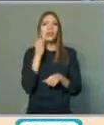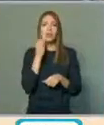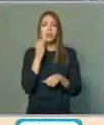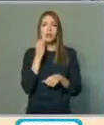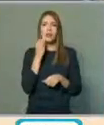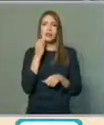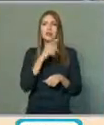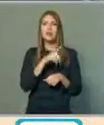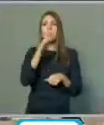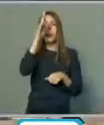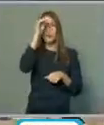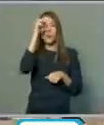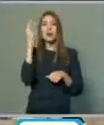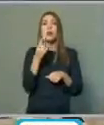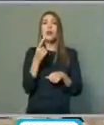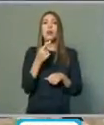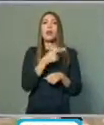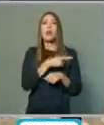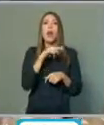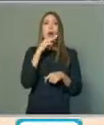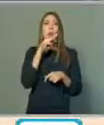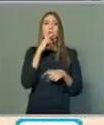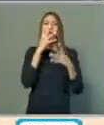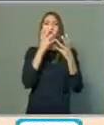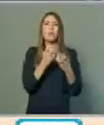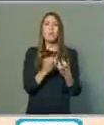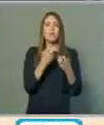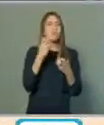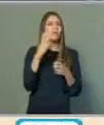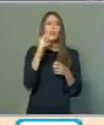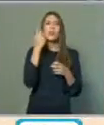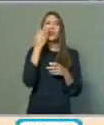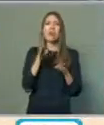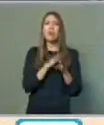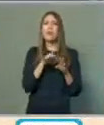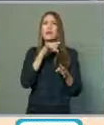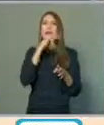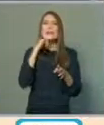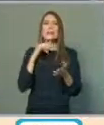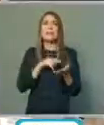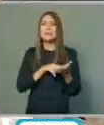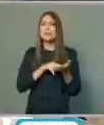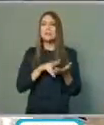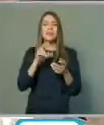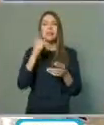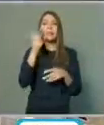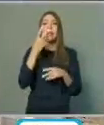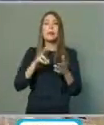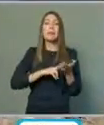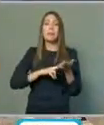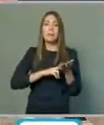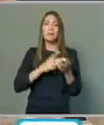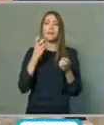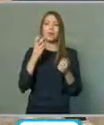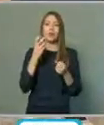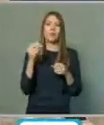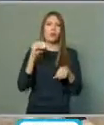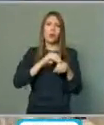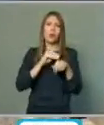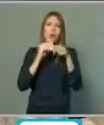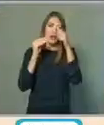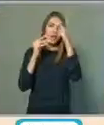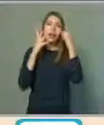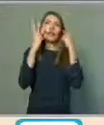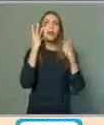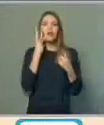que el aguacate se oxida, entonces lo que no quiero es que se haga mi salsa pues negrita, ¿no? Sino que esté verde, como verde que te quiero verde. Vamos a agregar también